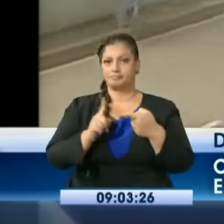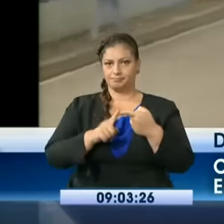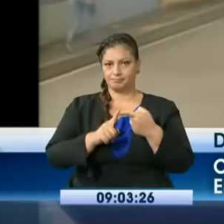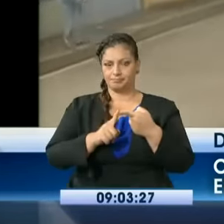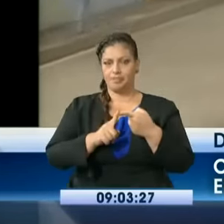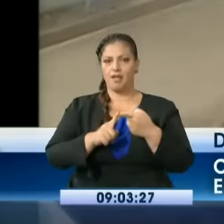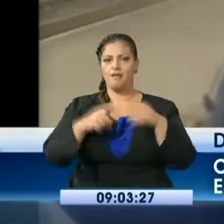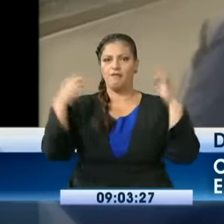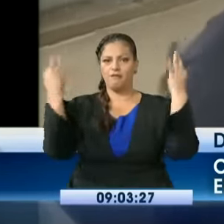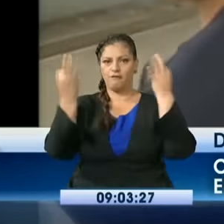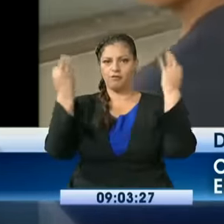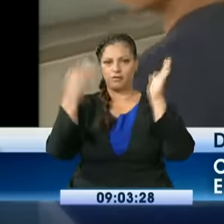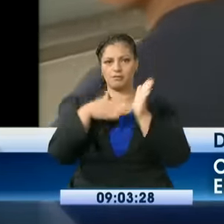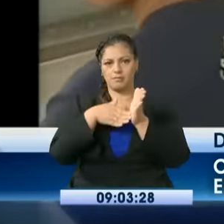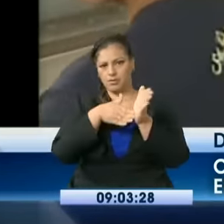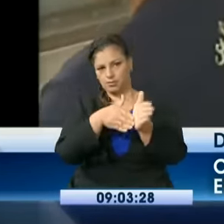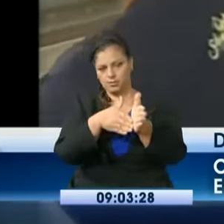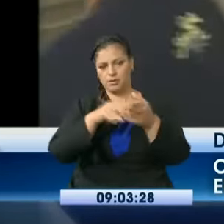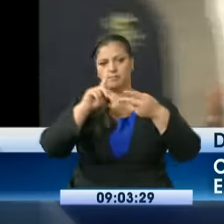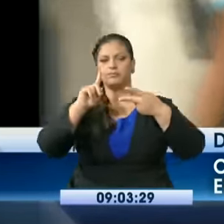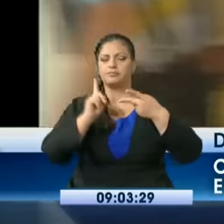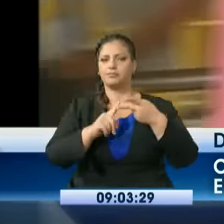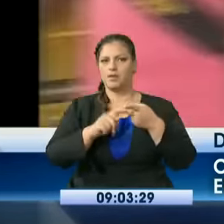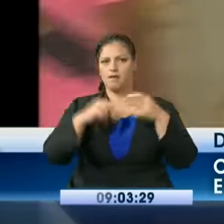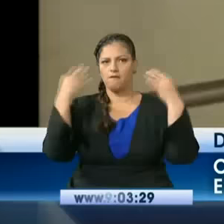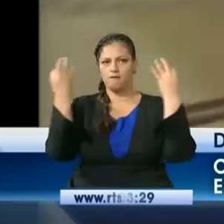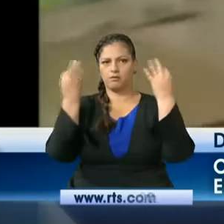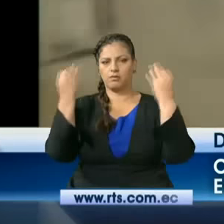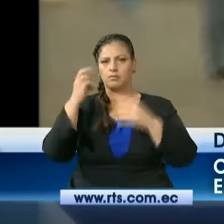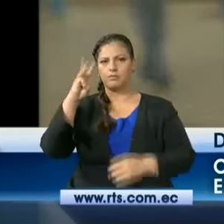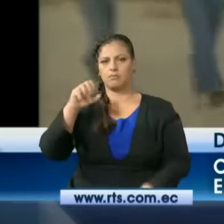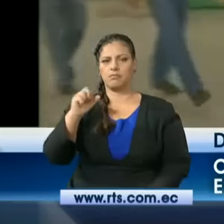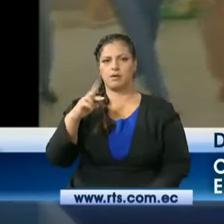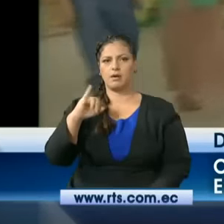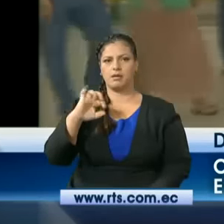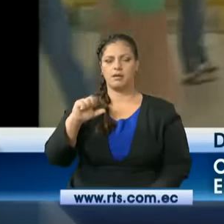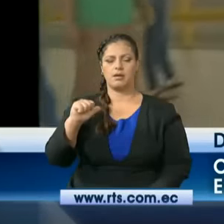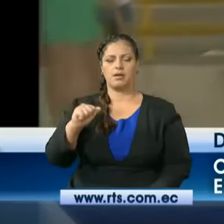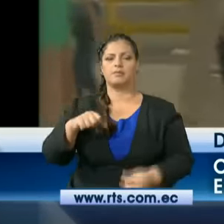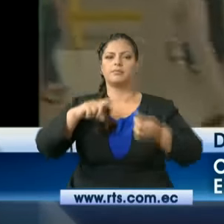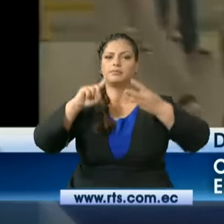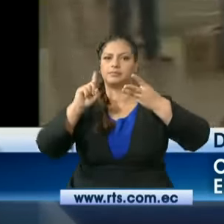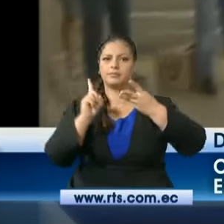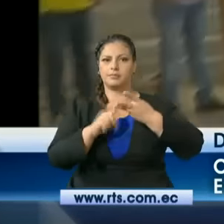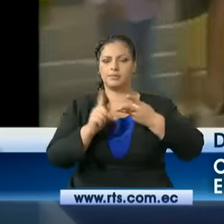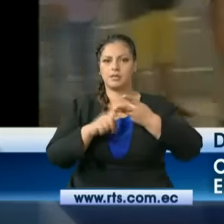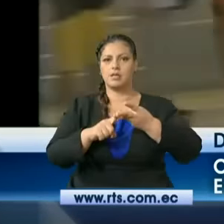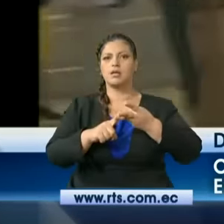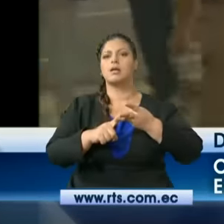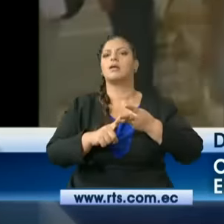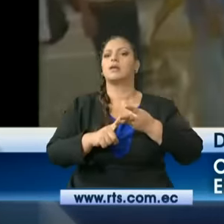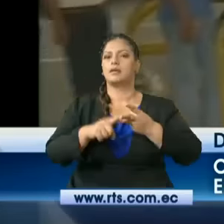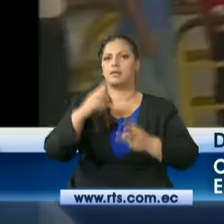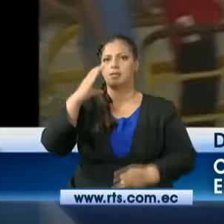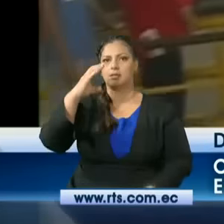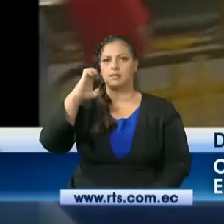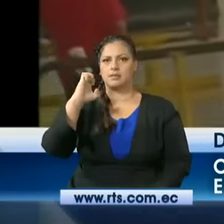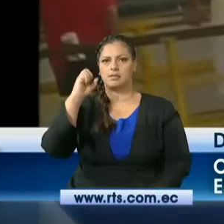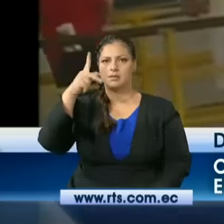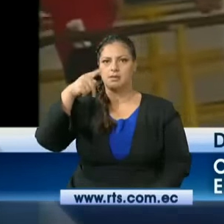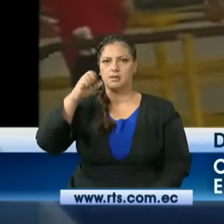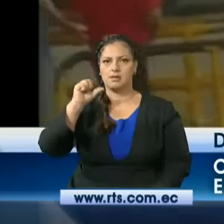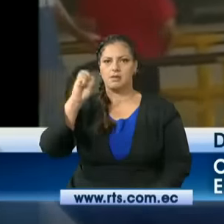que participan en esta campaña interinstitucional, están prestos a dar el apoyo psicológico y legal que